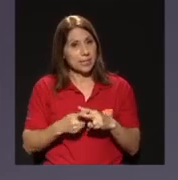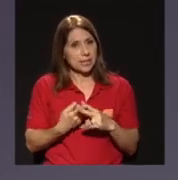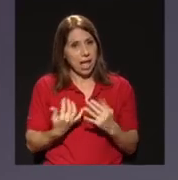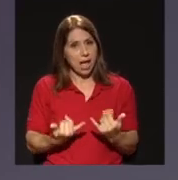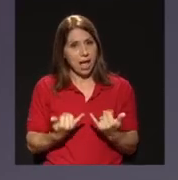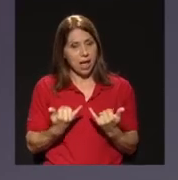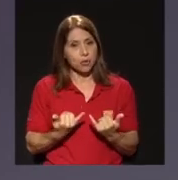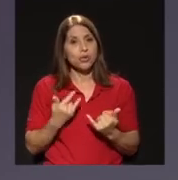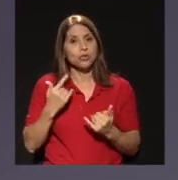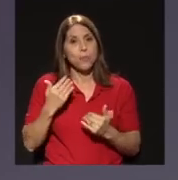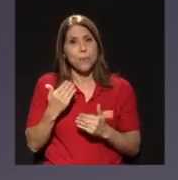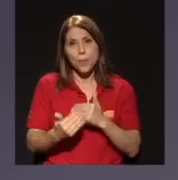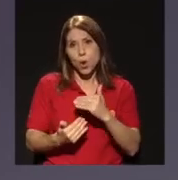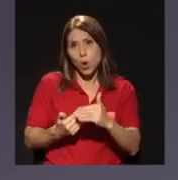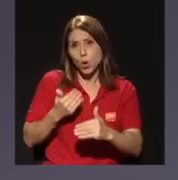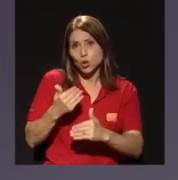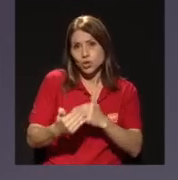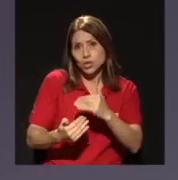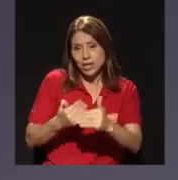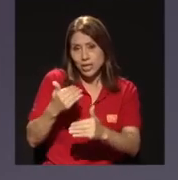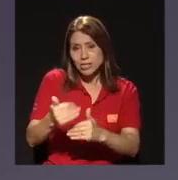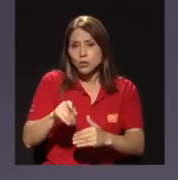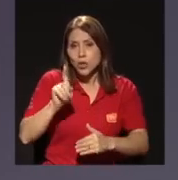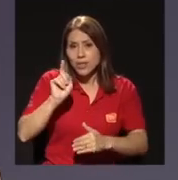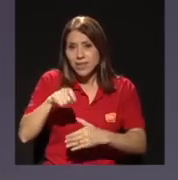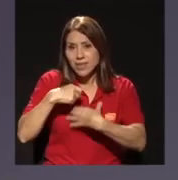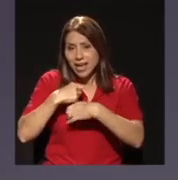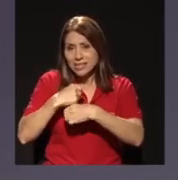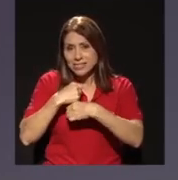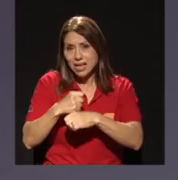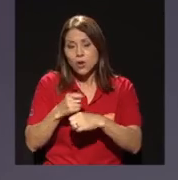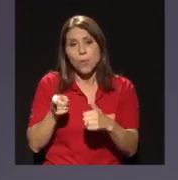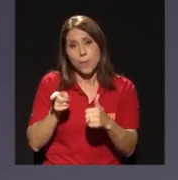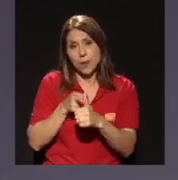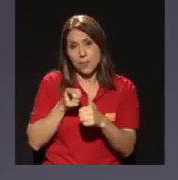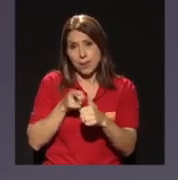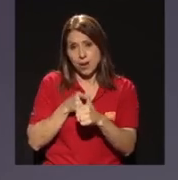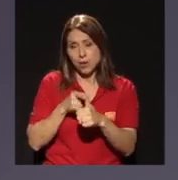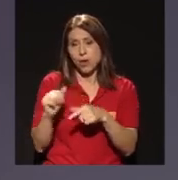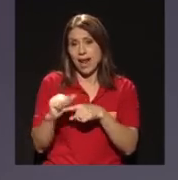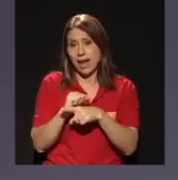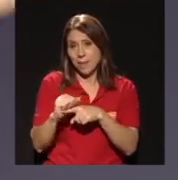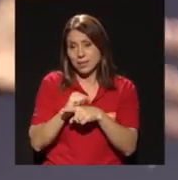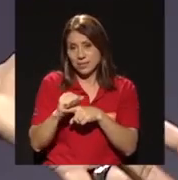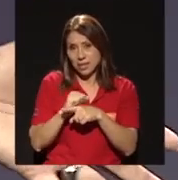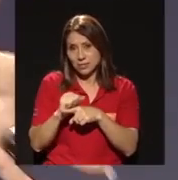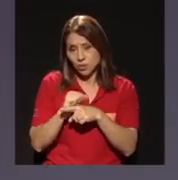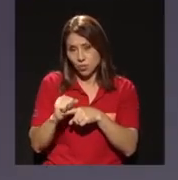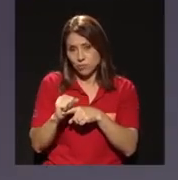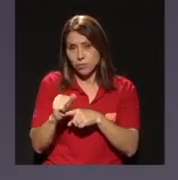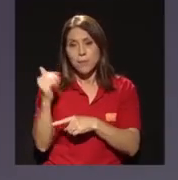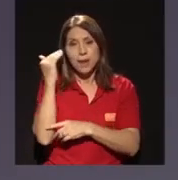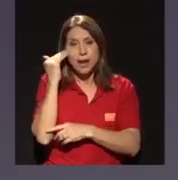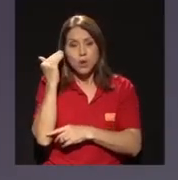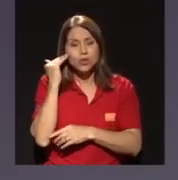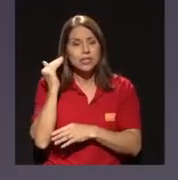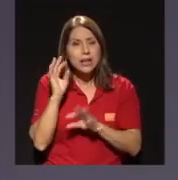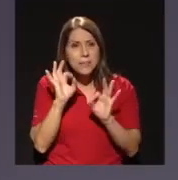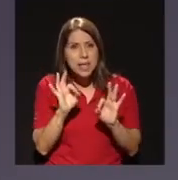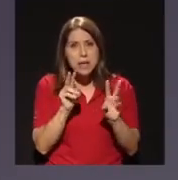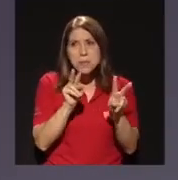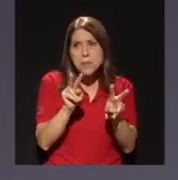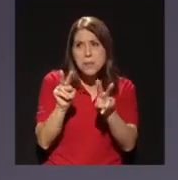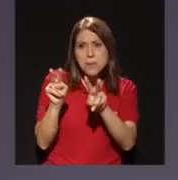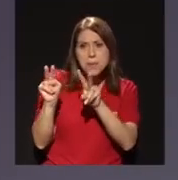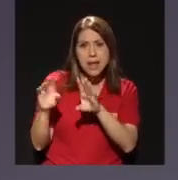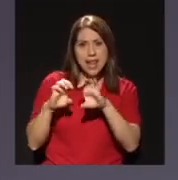proceso que van a tener que empezarlo a hacer. Primero, la capacitación para conocer toda esta clase de equipo, porque ellas